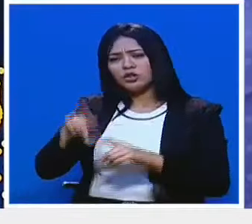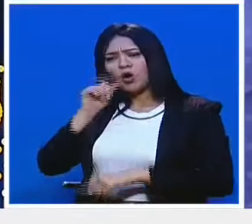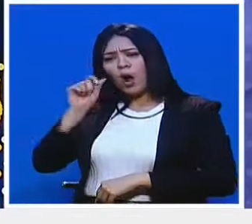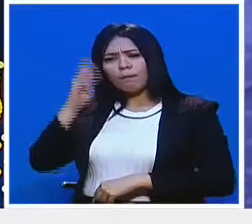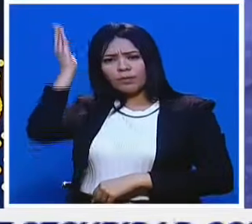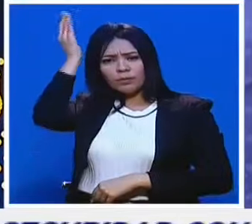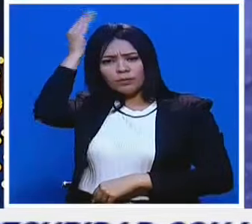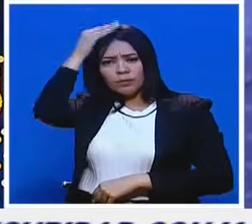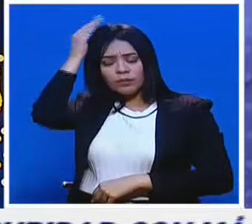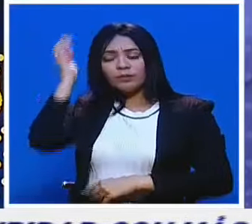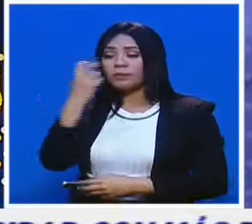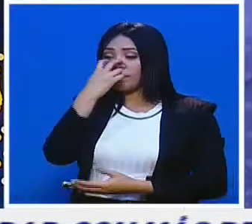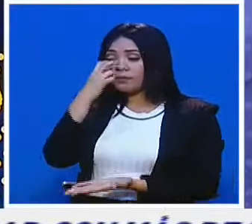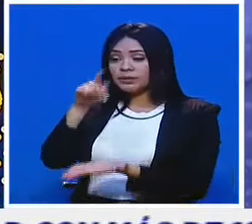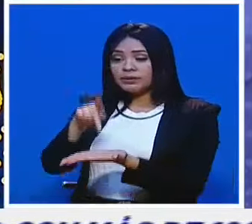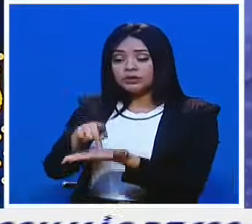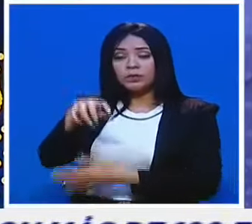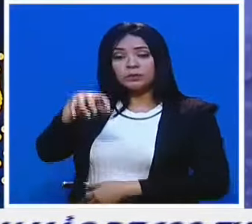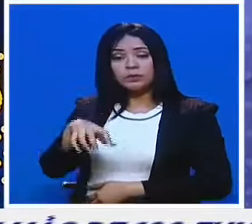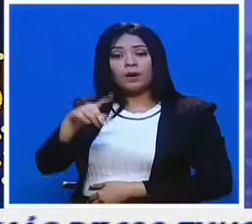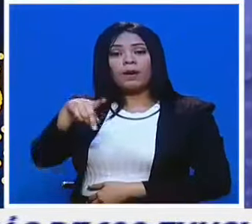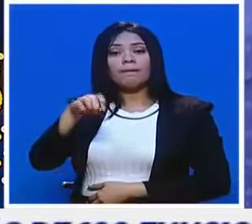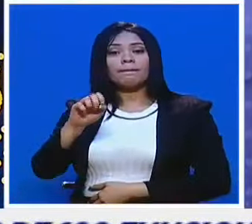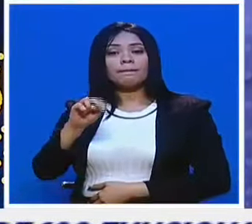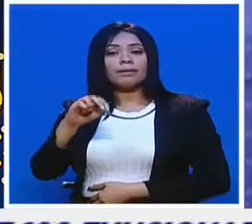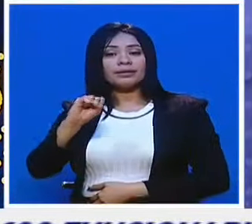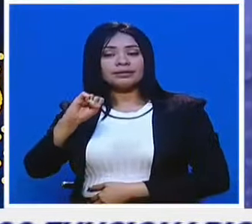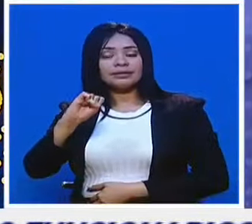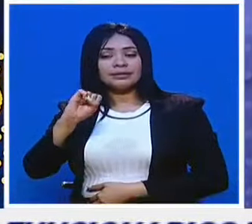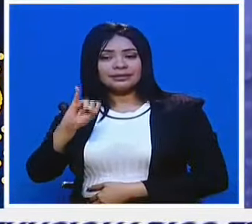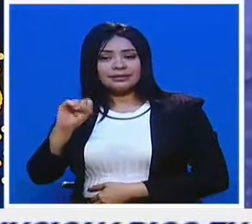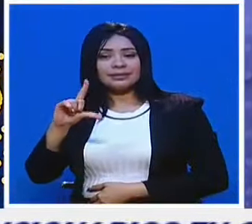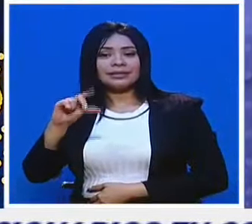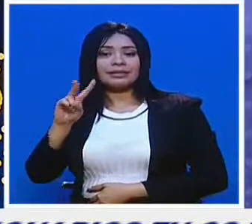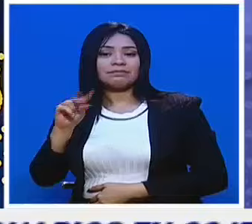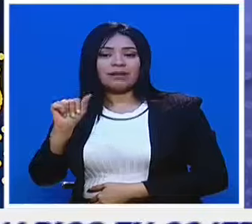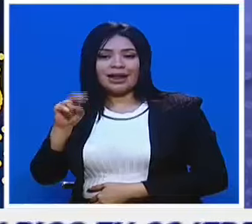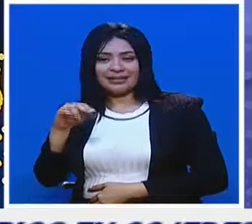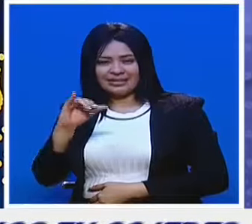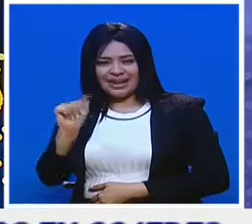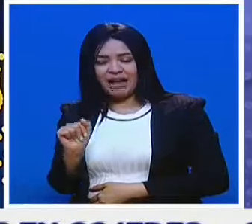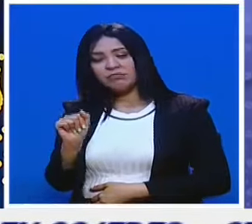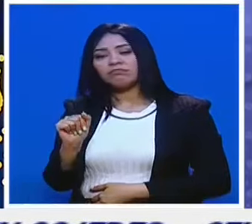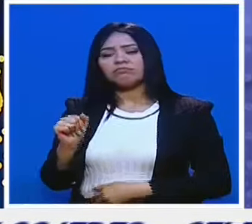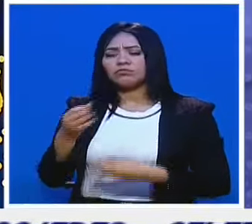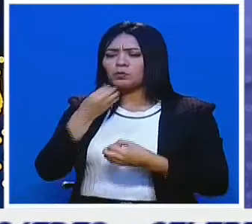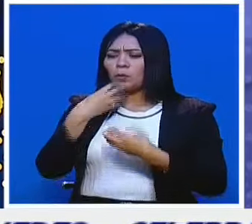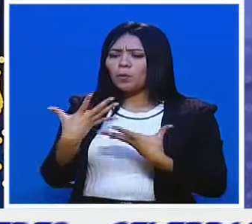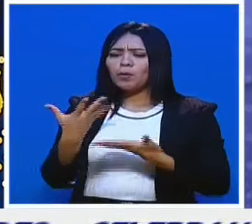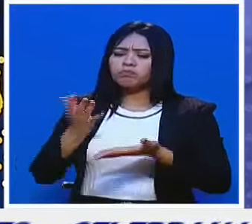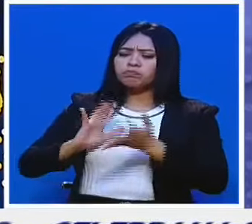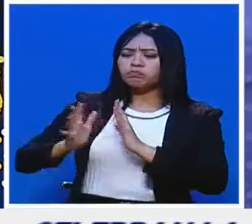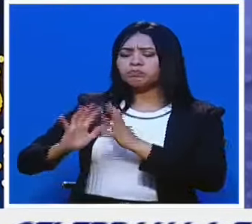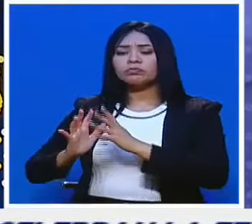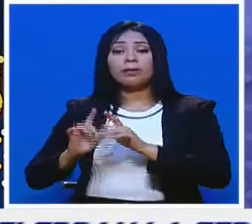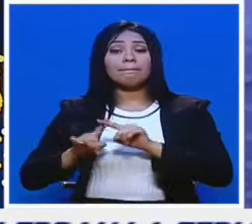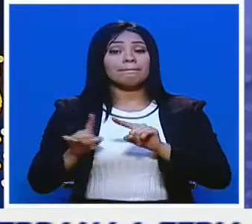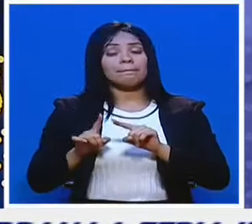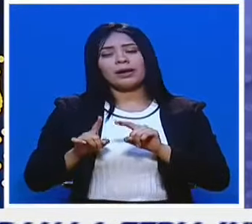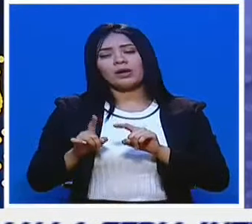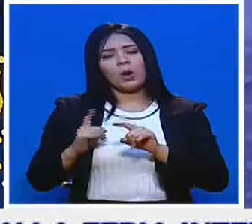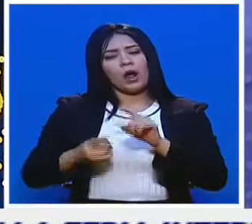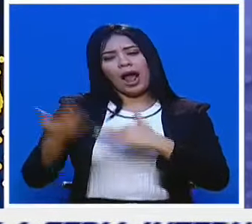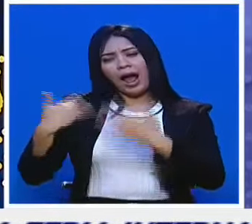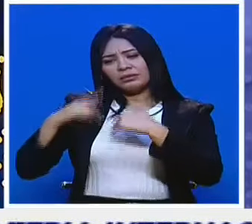por enésima vez en Pensilvania, donde tuvo un meeting con sus simpatizantes y manifestó que no debió haber abandonado la